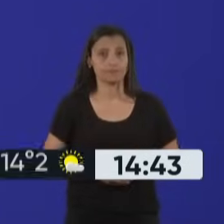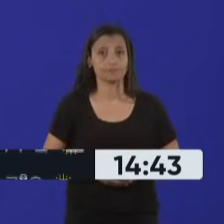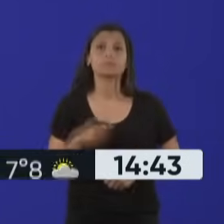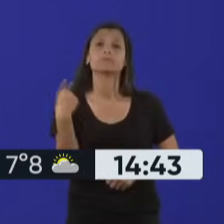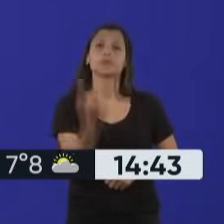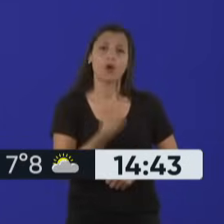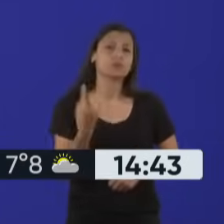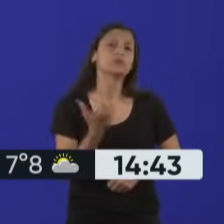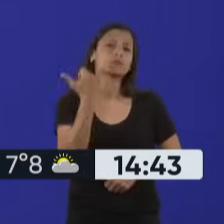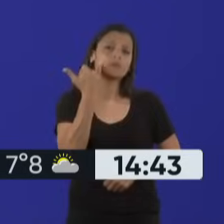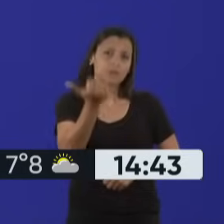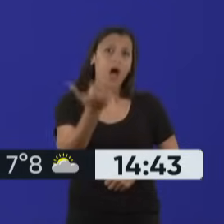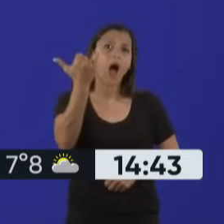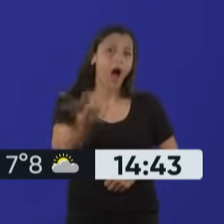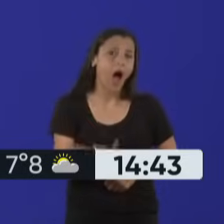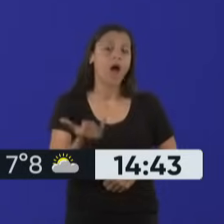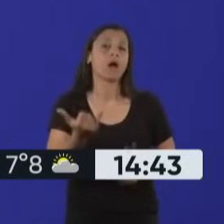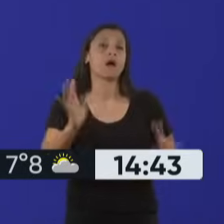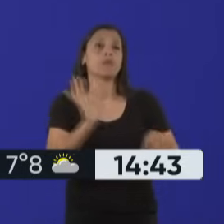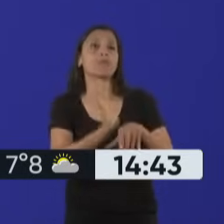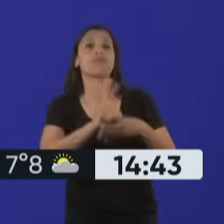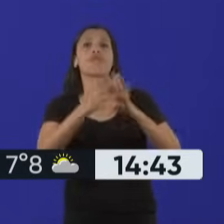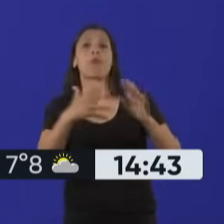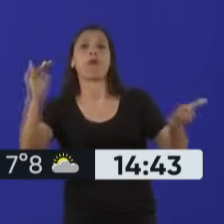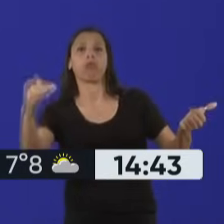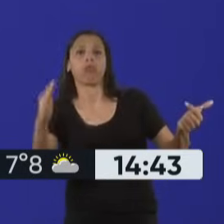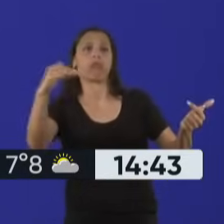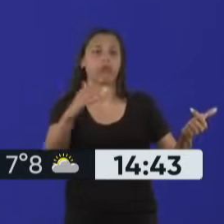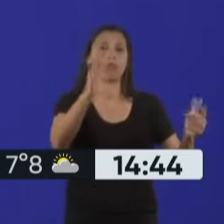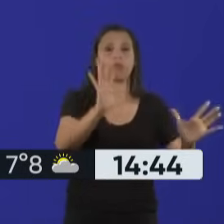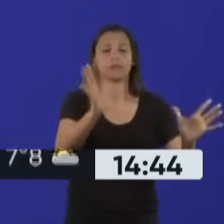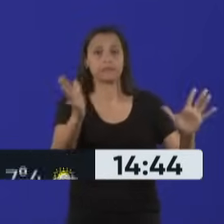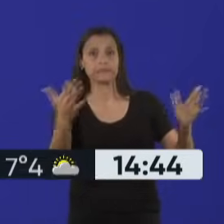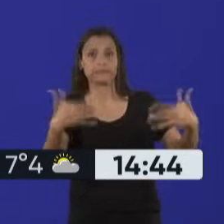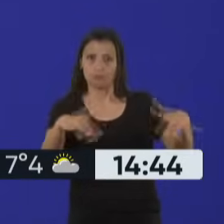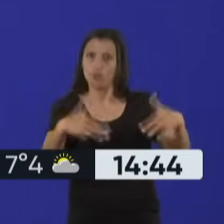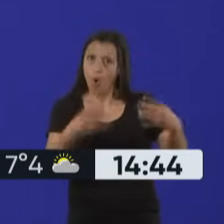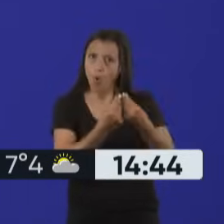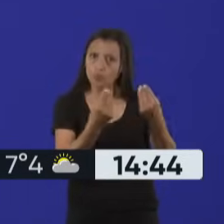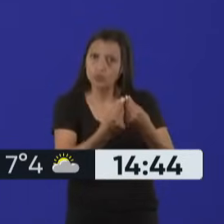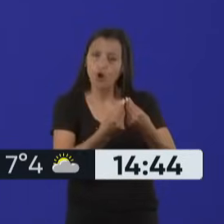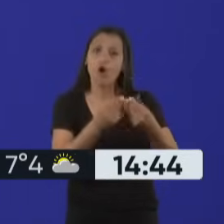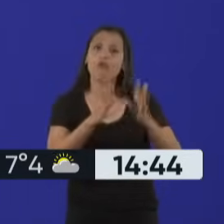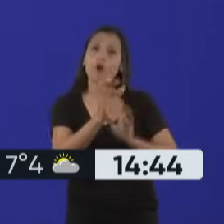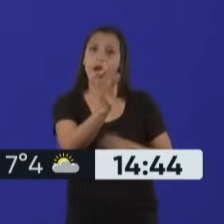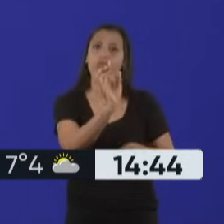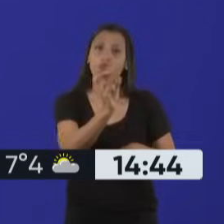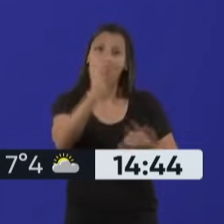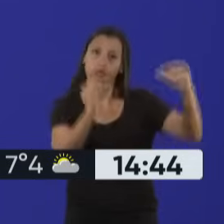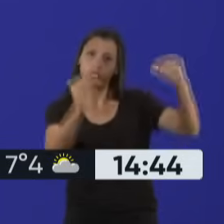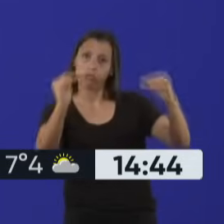hemos tenido muchísima volatilidad, se ha traducido en mucha volatilidad en el tipo de cambio.